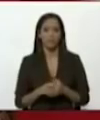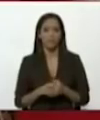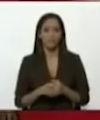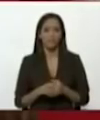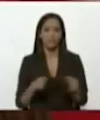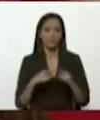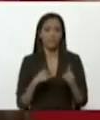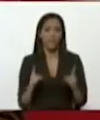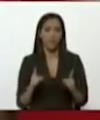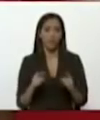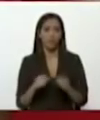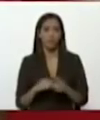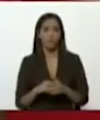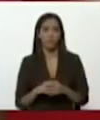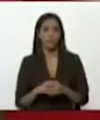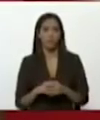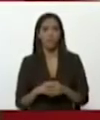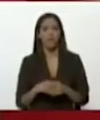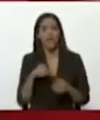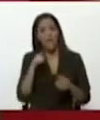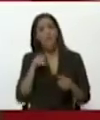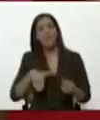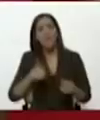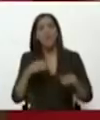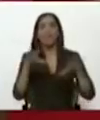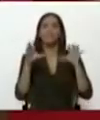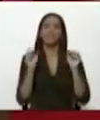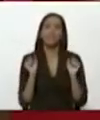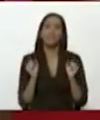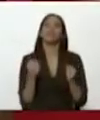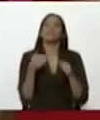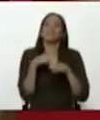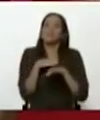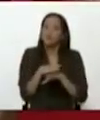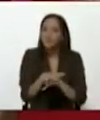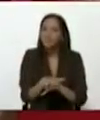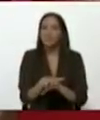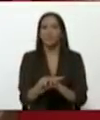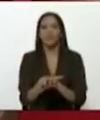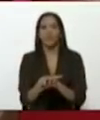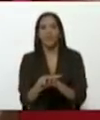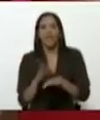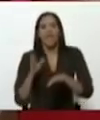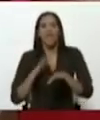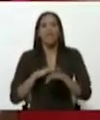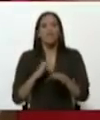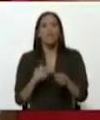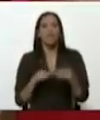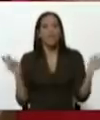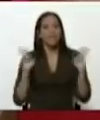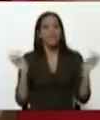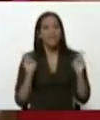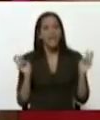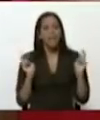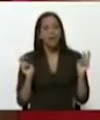Pero ahí pueden entender, e inclusive, el por qué el tema